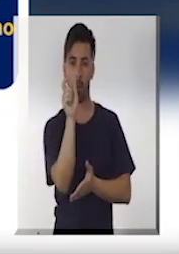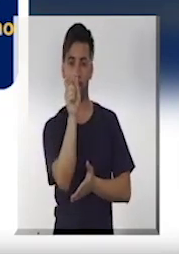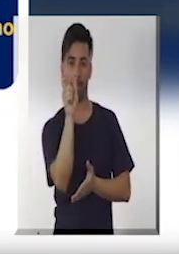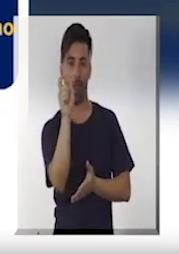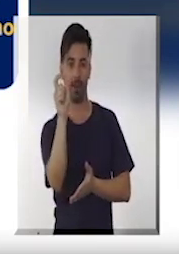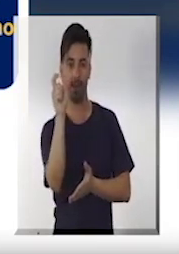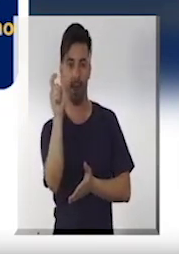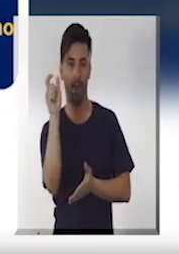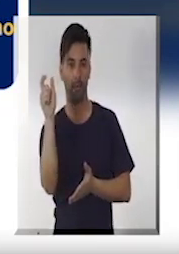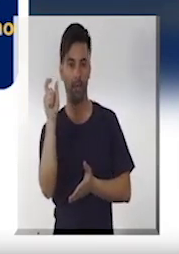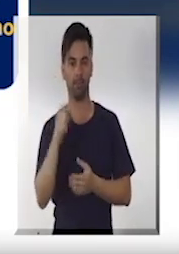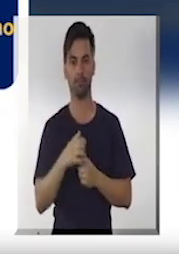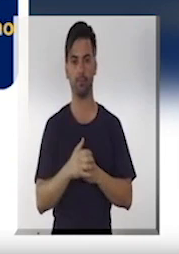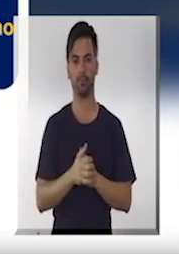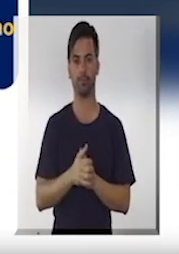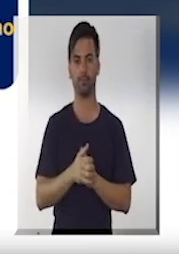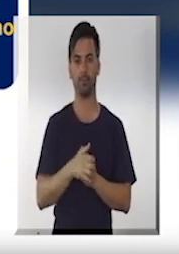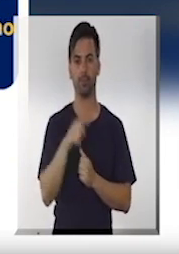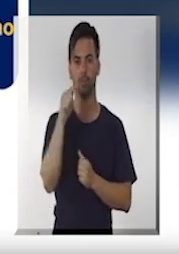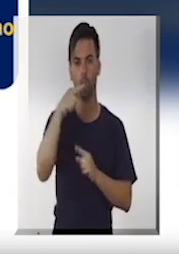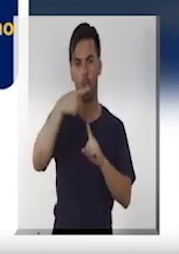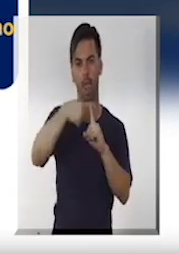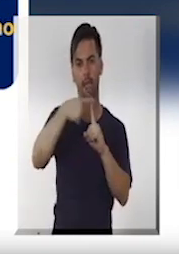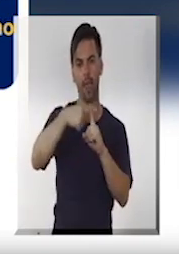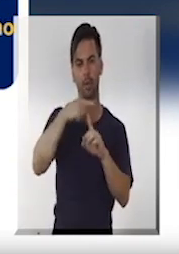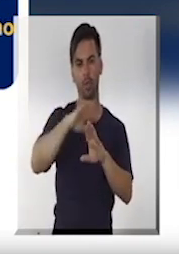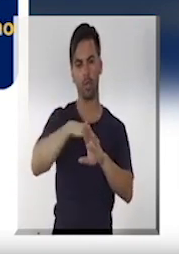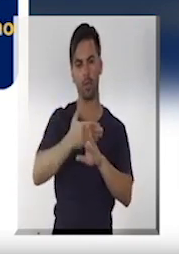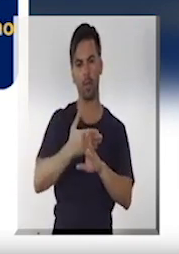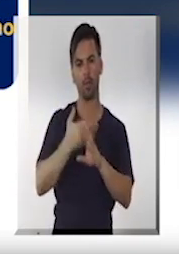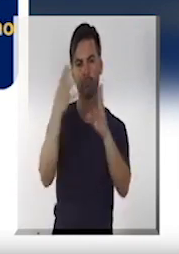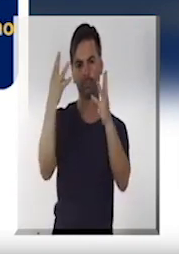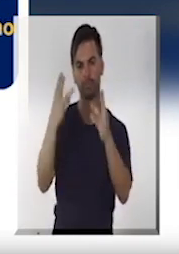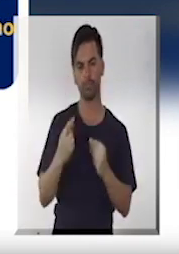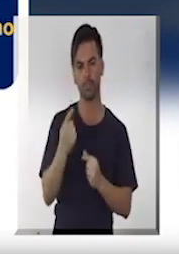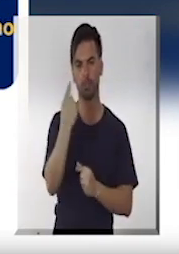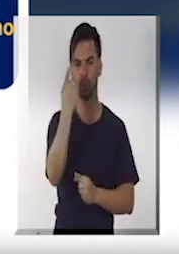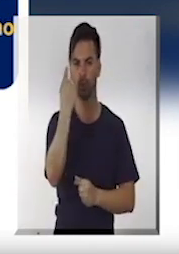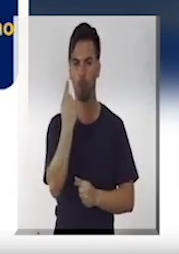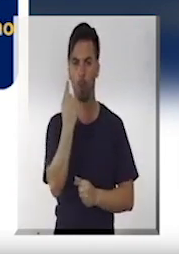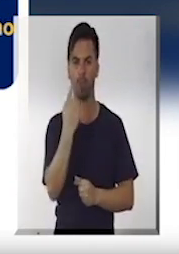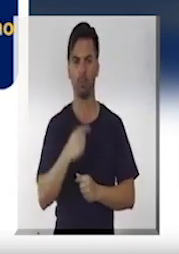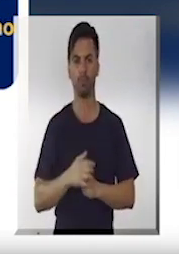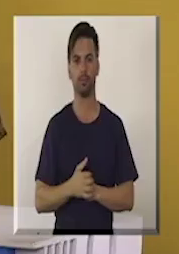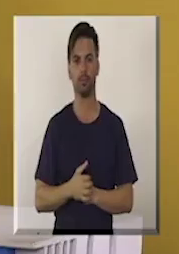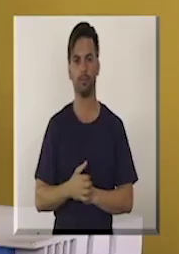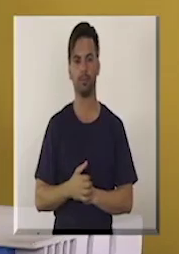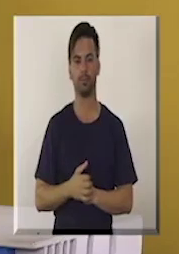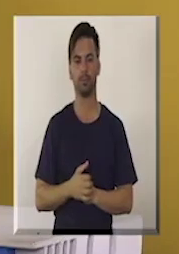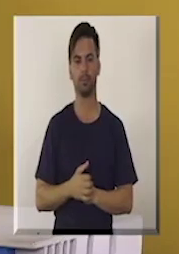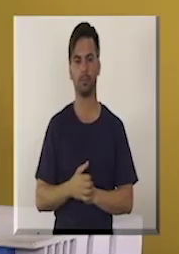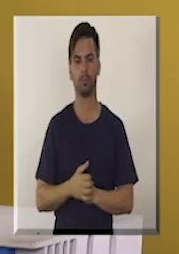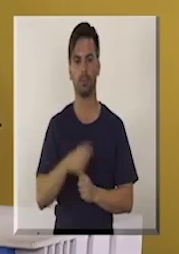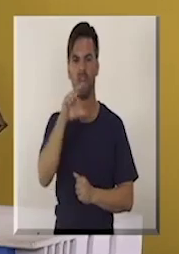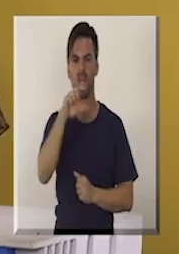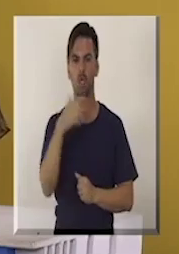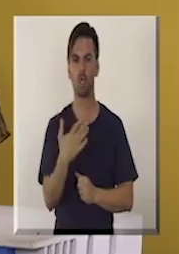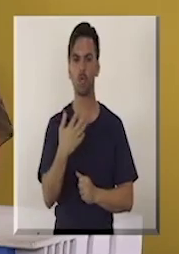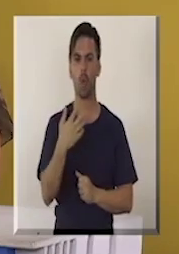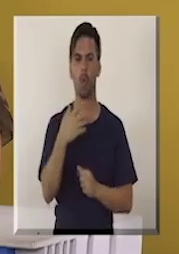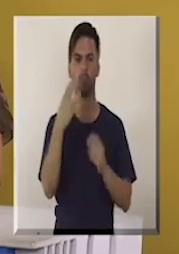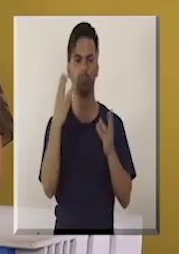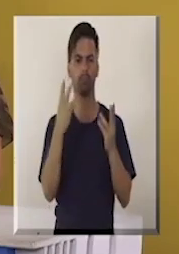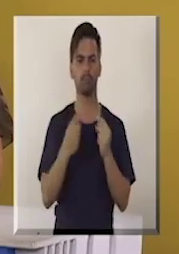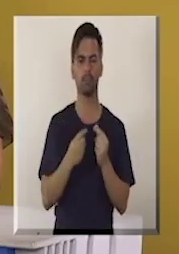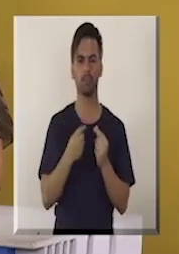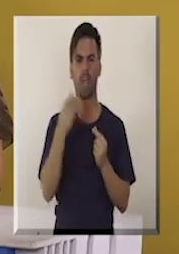cálculo y va a obtener como resultado un número. Bien, repetimos. ¿Cómo se calcula el valor